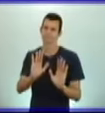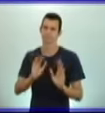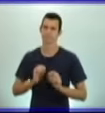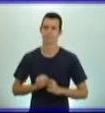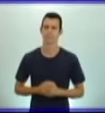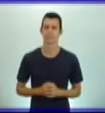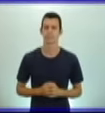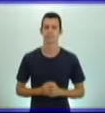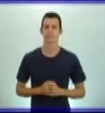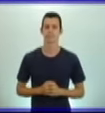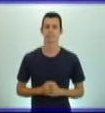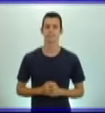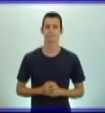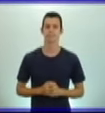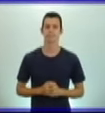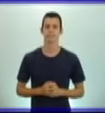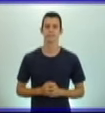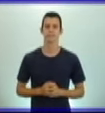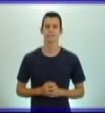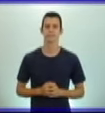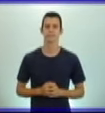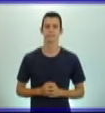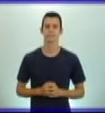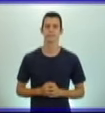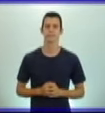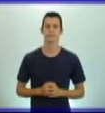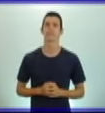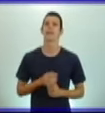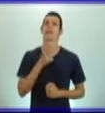que tienen el mismo elemento. Es decir, que